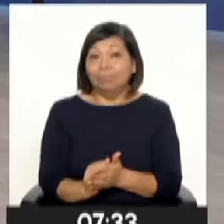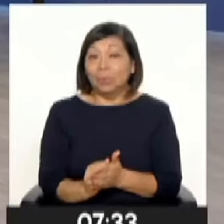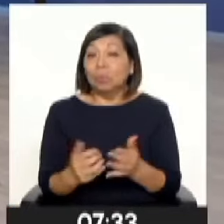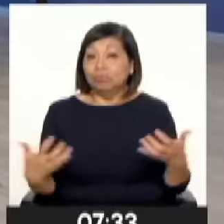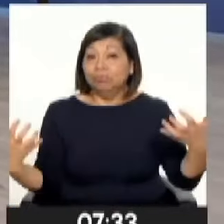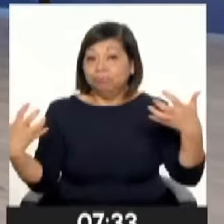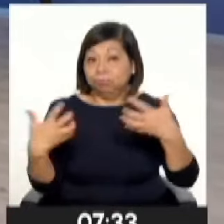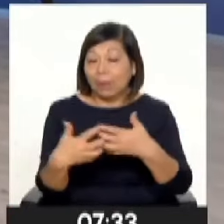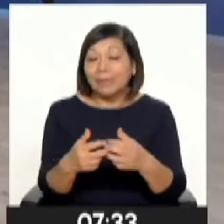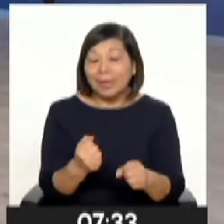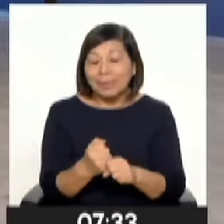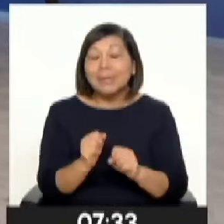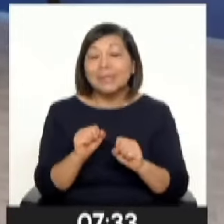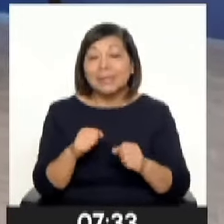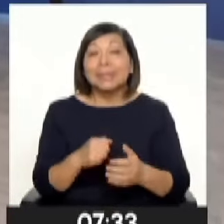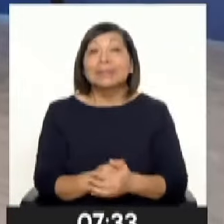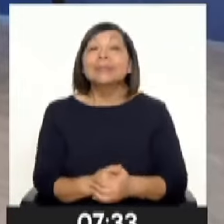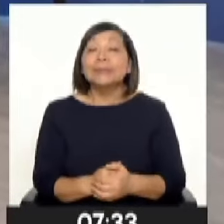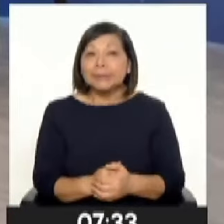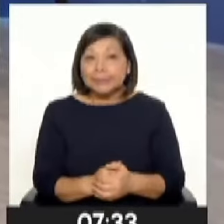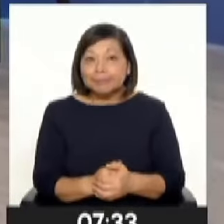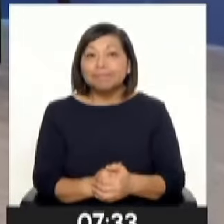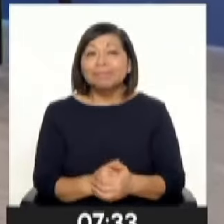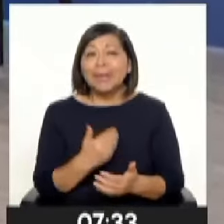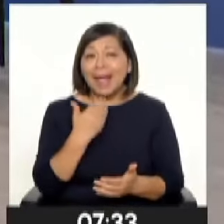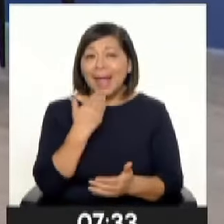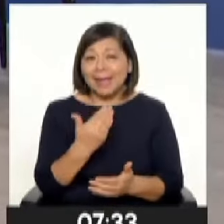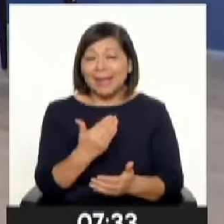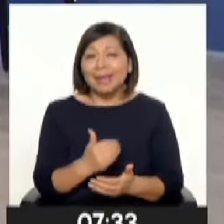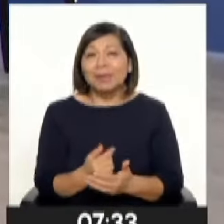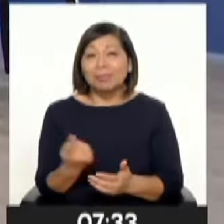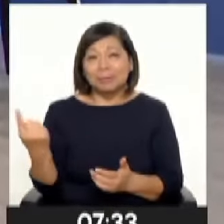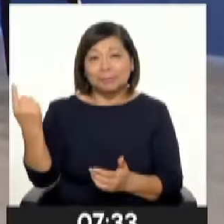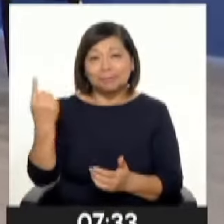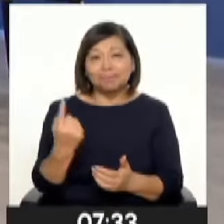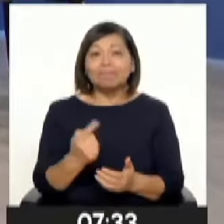articulada, ¿no? Definitivamente. En varios sectores. Definitivamente. Muchas gracias por estar con nosotros. Bien,